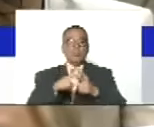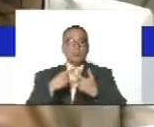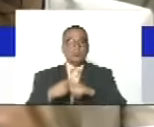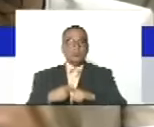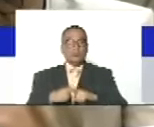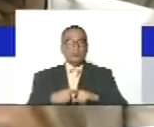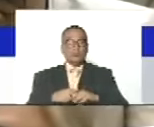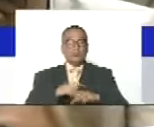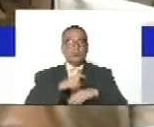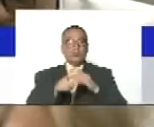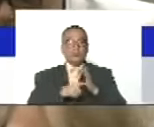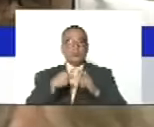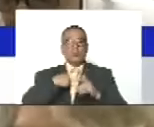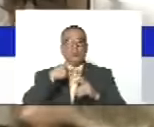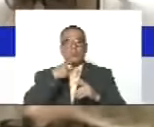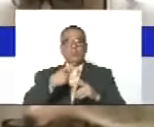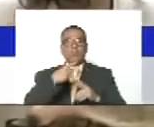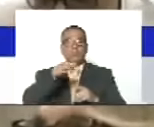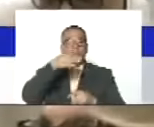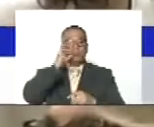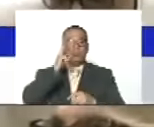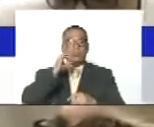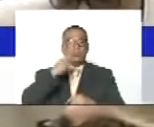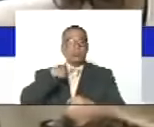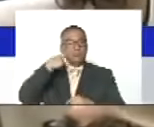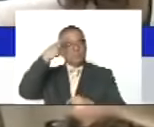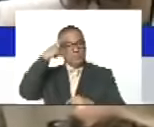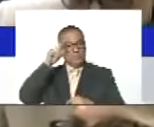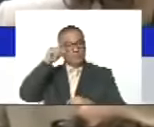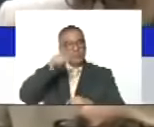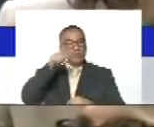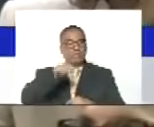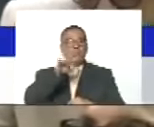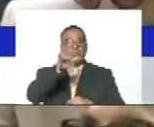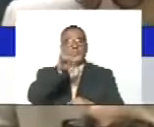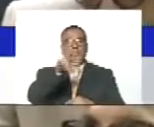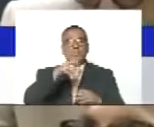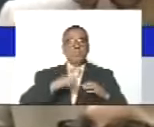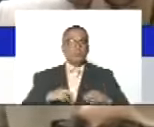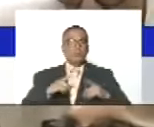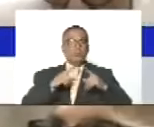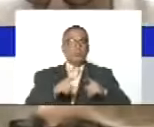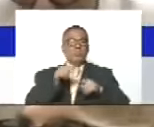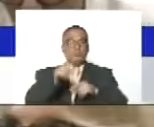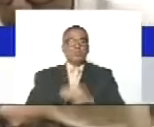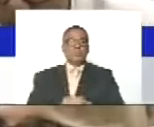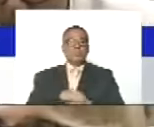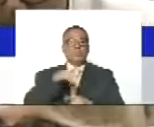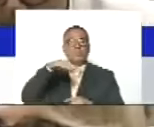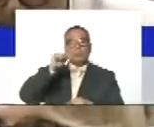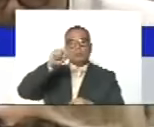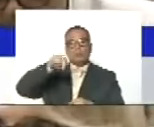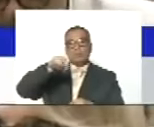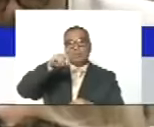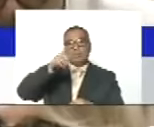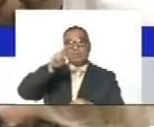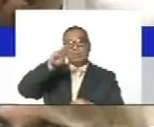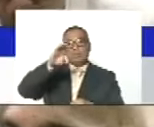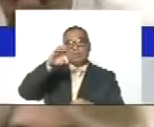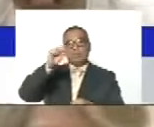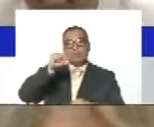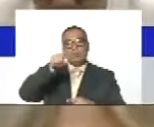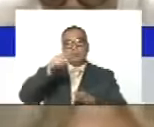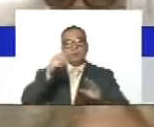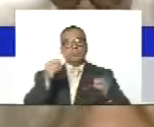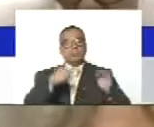cualquier generalidad que se diga con el café. Sin embargo, en esa misma oportunidad que Andrés Avelino presentó el